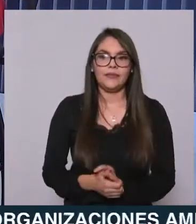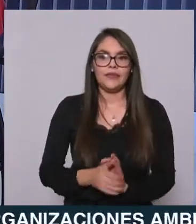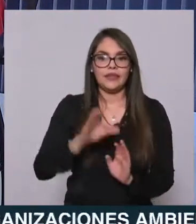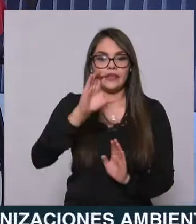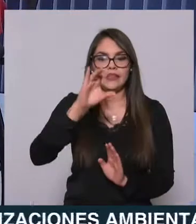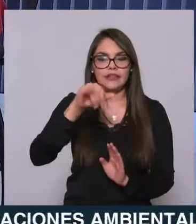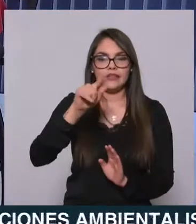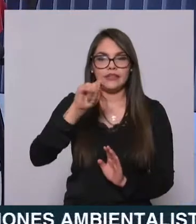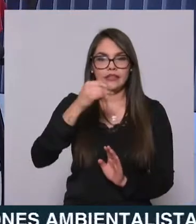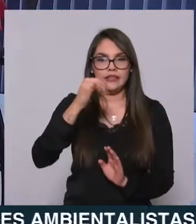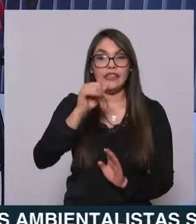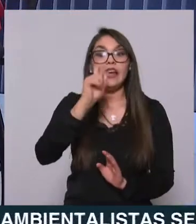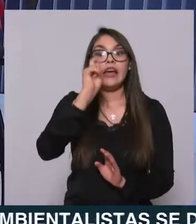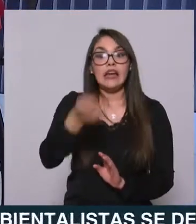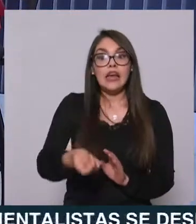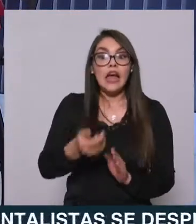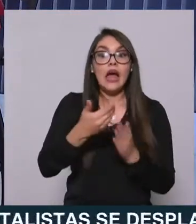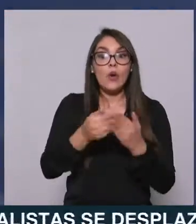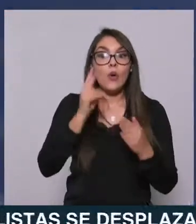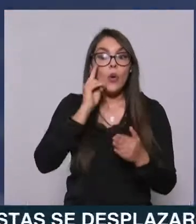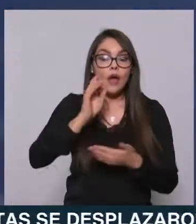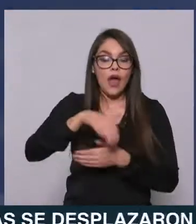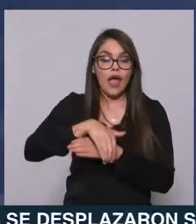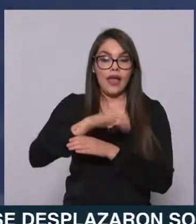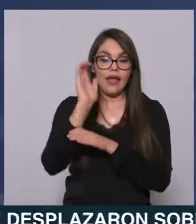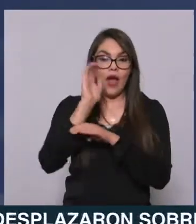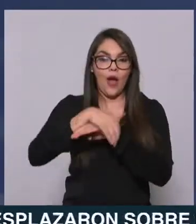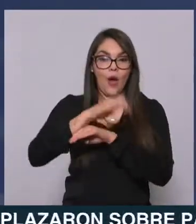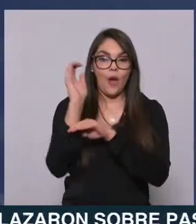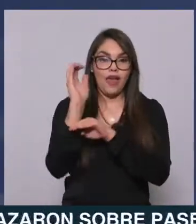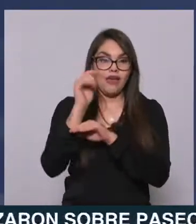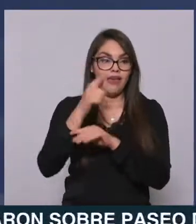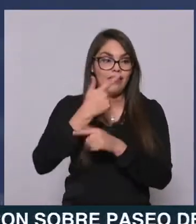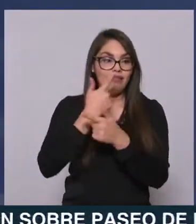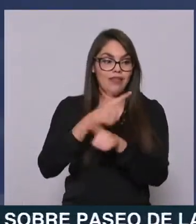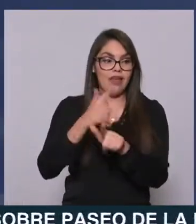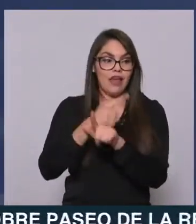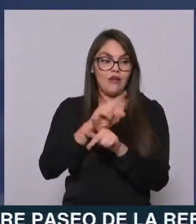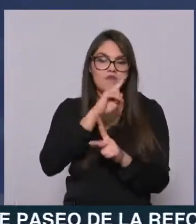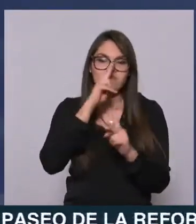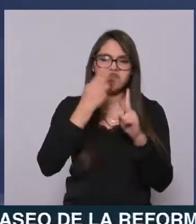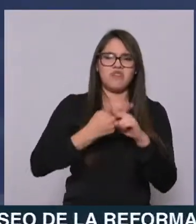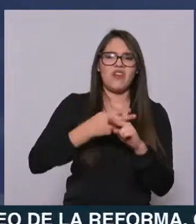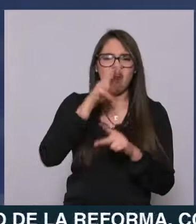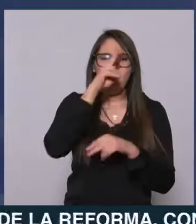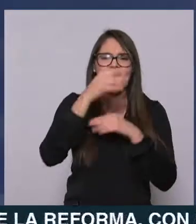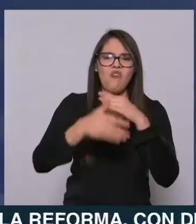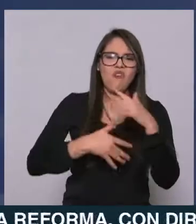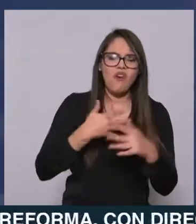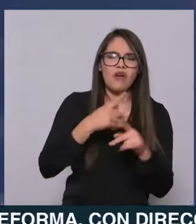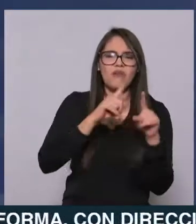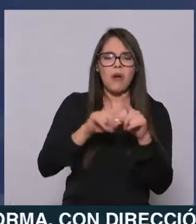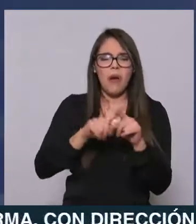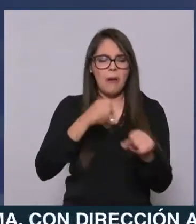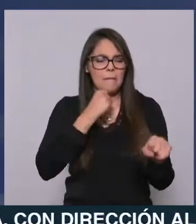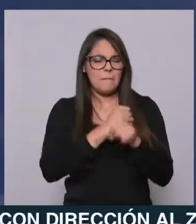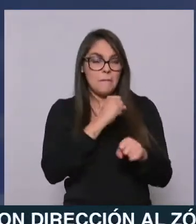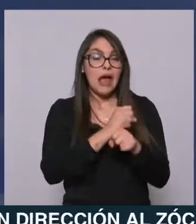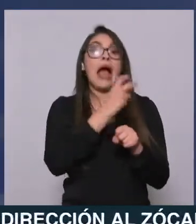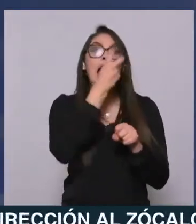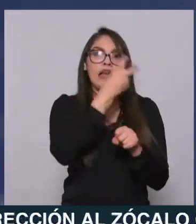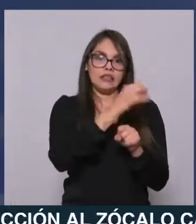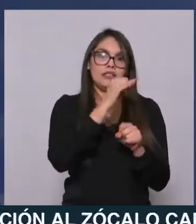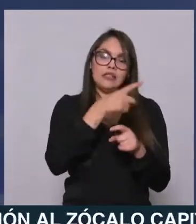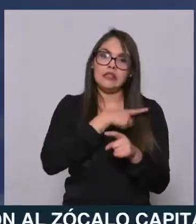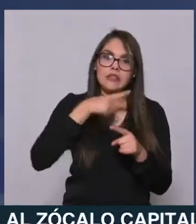una chica que aparece en la cajuela de un taxi, asesinada, violentada, torturada. Esas son las